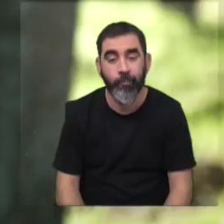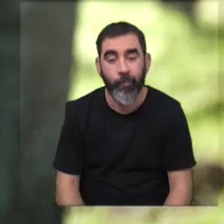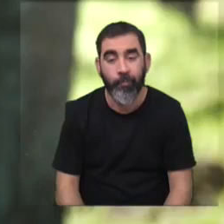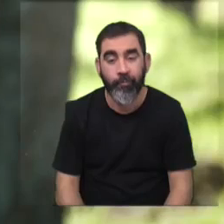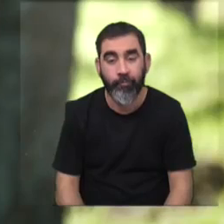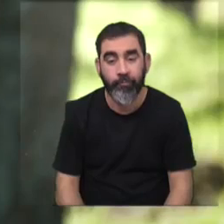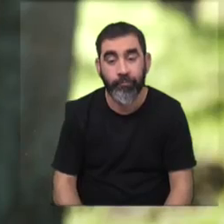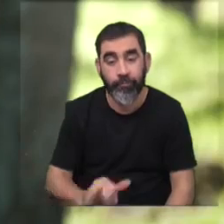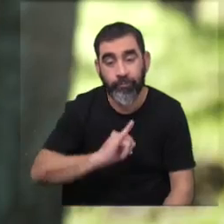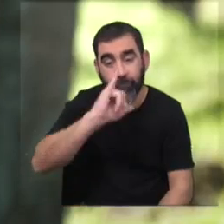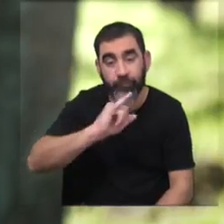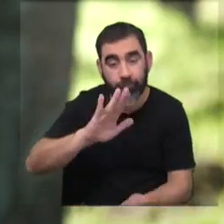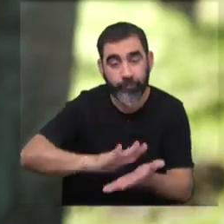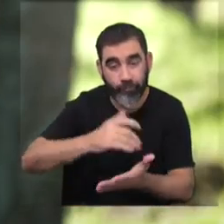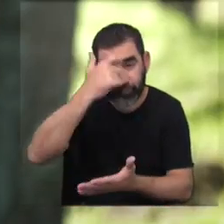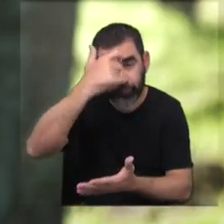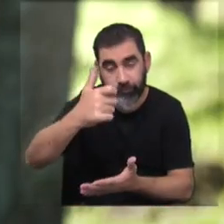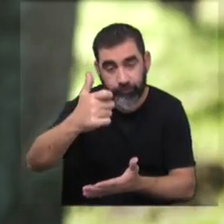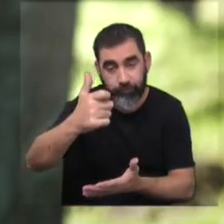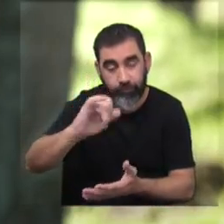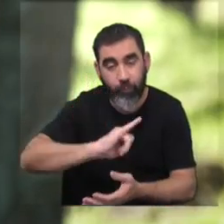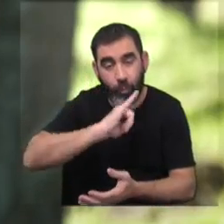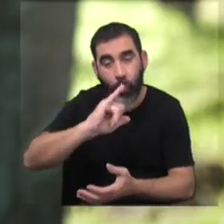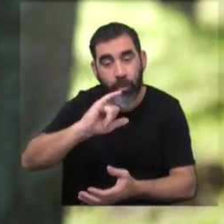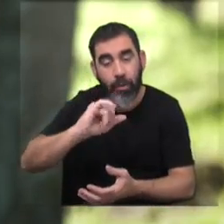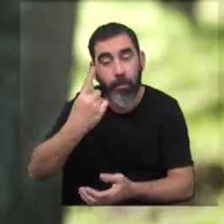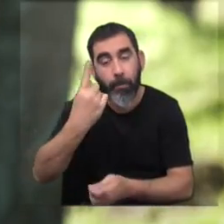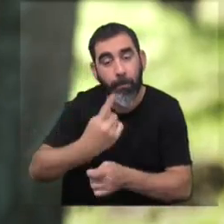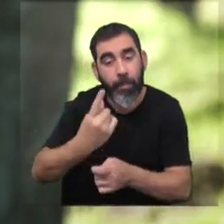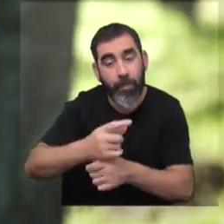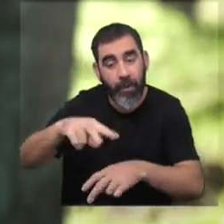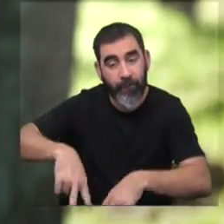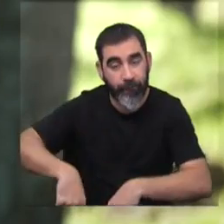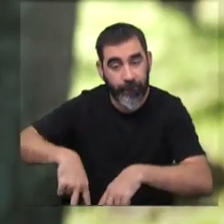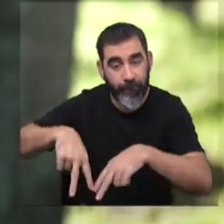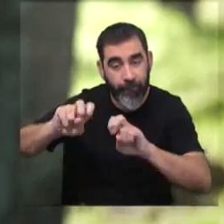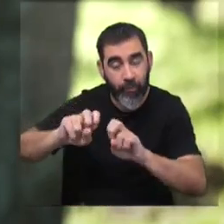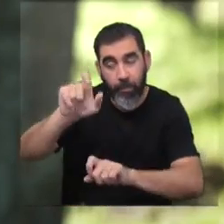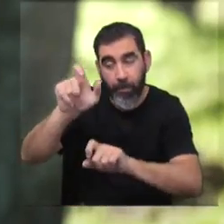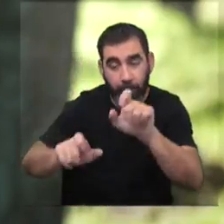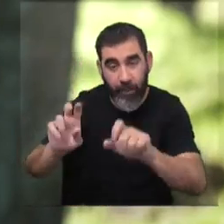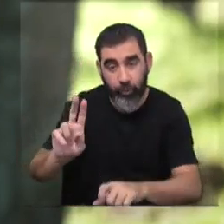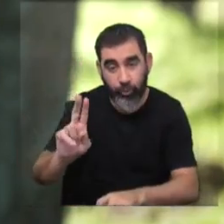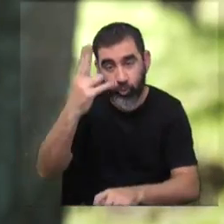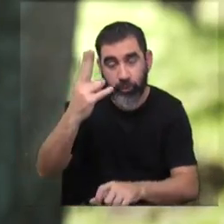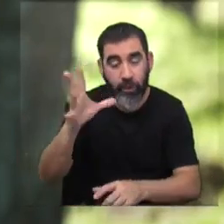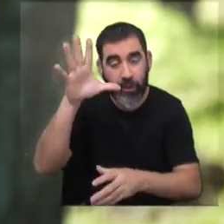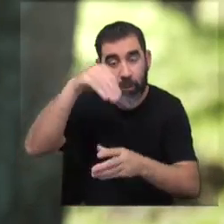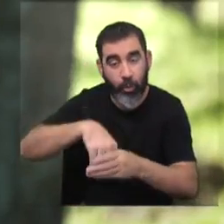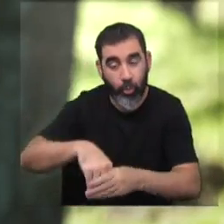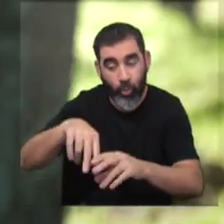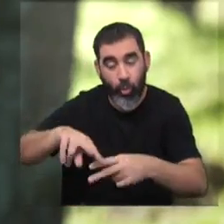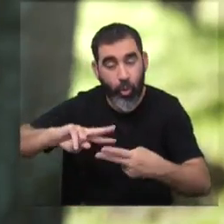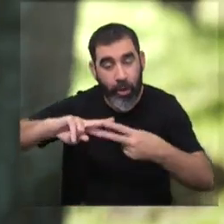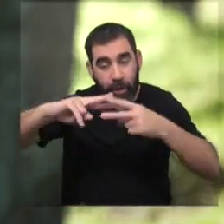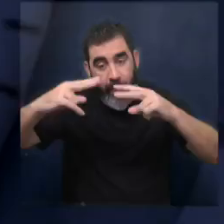En este informe de Sobre Ciencia les contamos del primer estudio cronobiológico con población uruguaya que incluye análisis